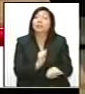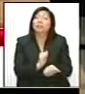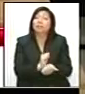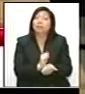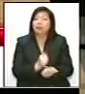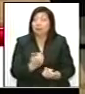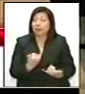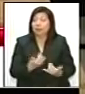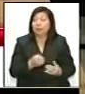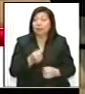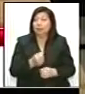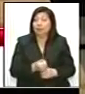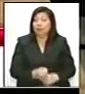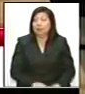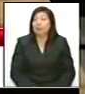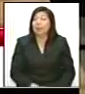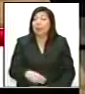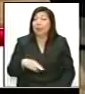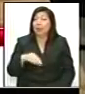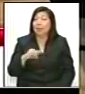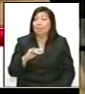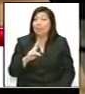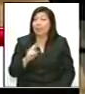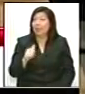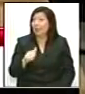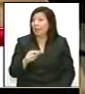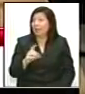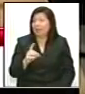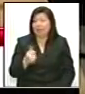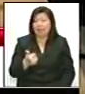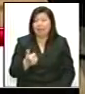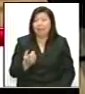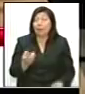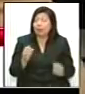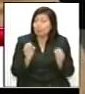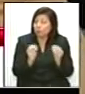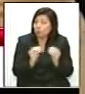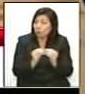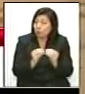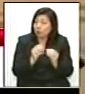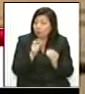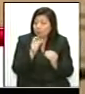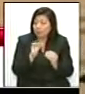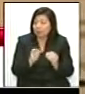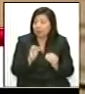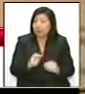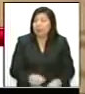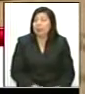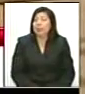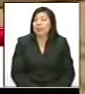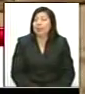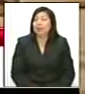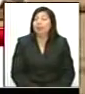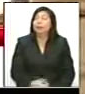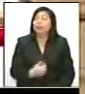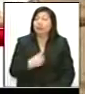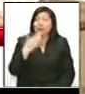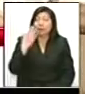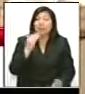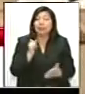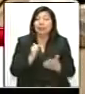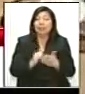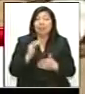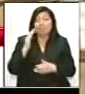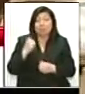preventiva contra el oficial Miranda que sirva, nos ha servido para unirnos como peruanos. Estamos conscientes de